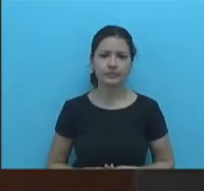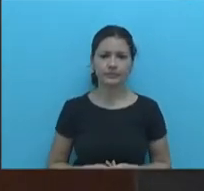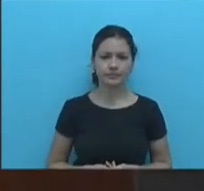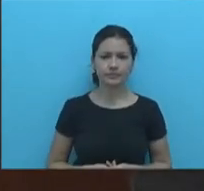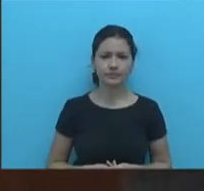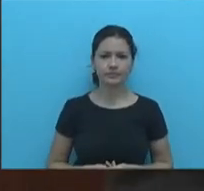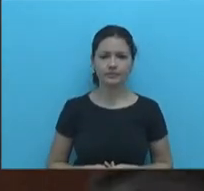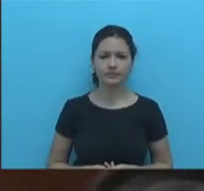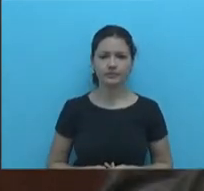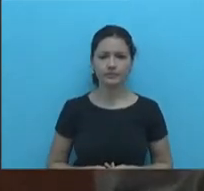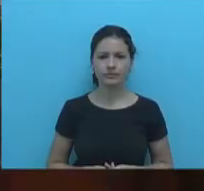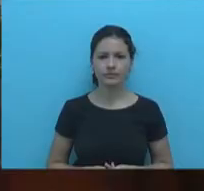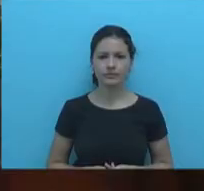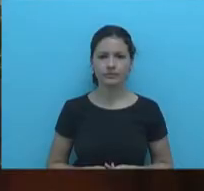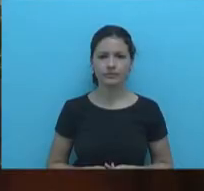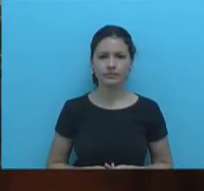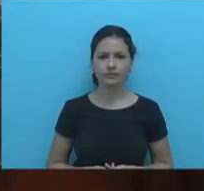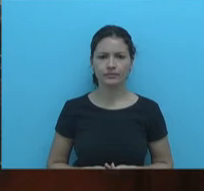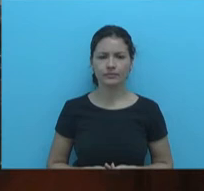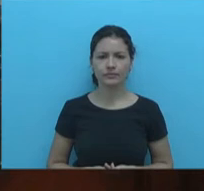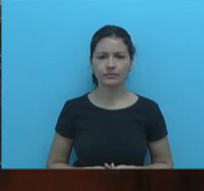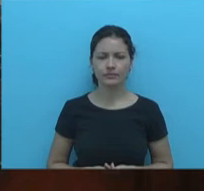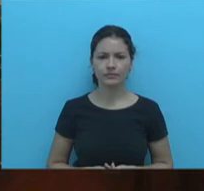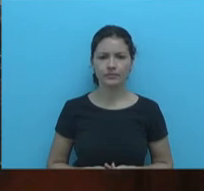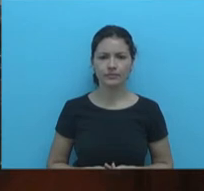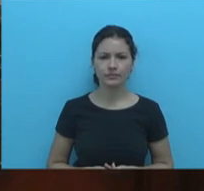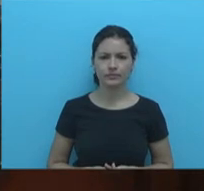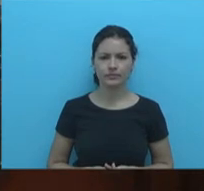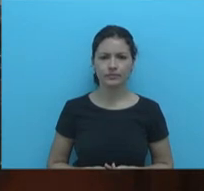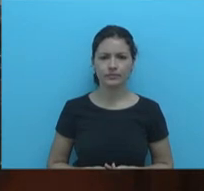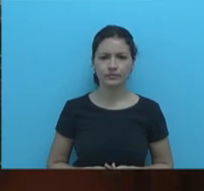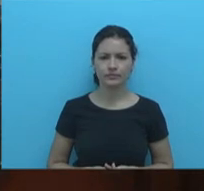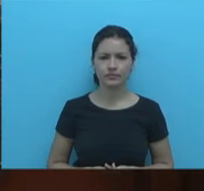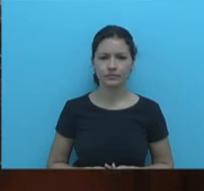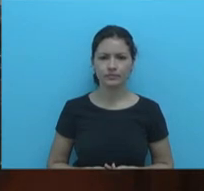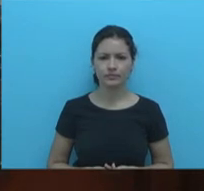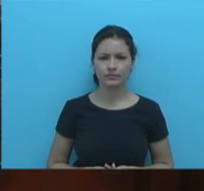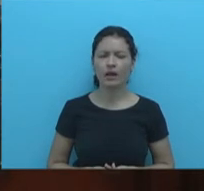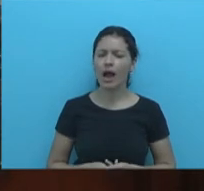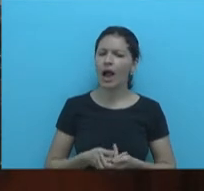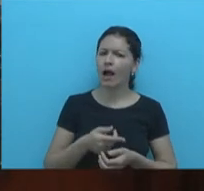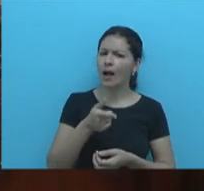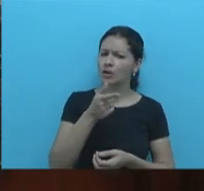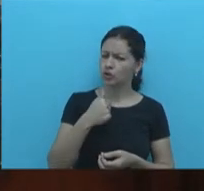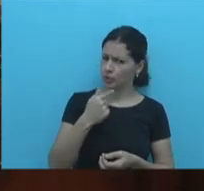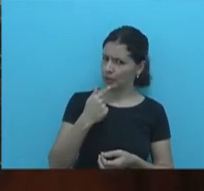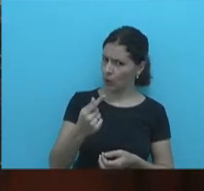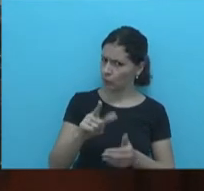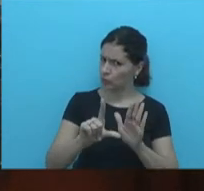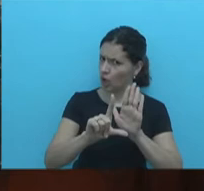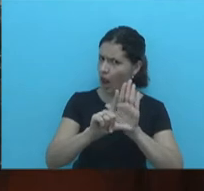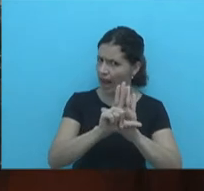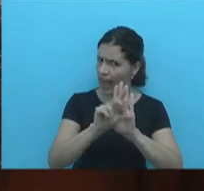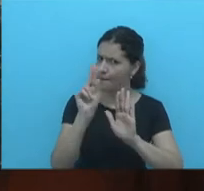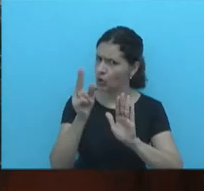Diputado Petroli. Sí, yo me gustaría plantear si no es que ya existe una ley sobre la prohibición de